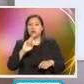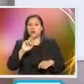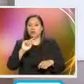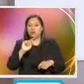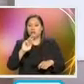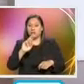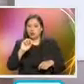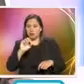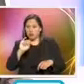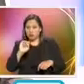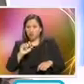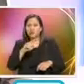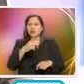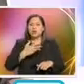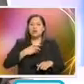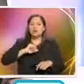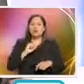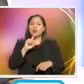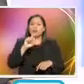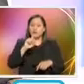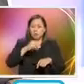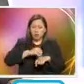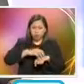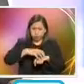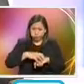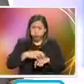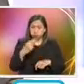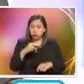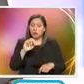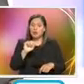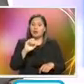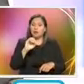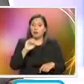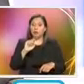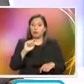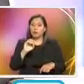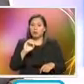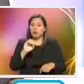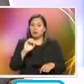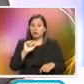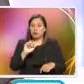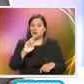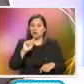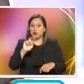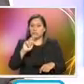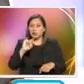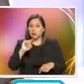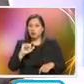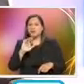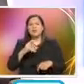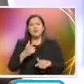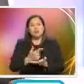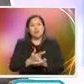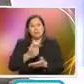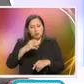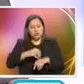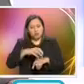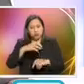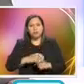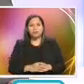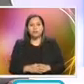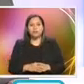proceso inflamatorio, acumulación de líquido inflamatorio, etcétera, se llama osteoartritis. Es como una fase aguda, ¿me entiendes?, del proceso